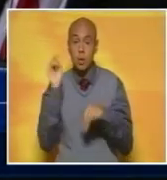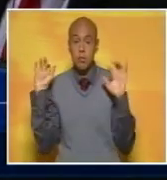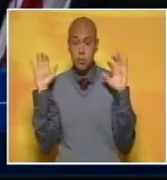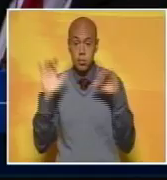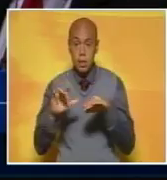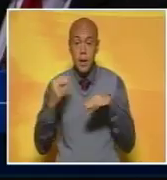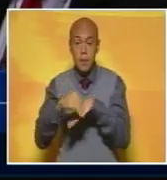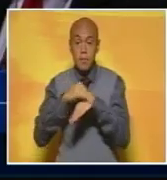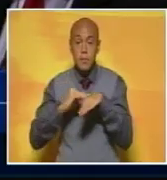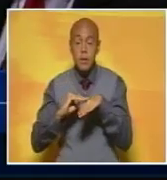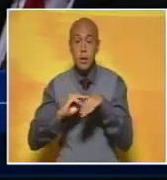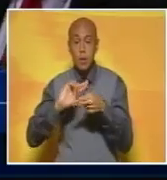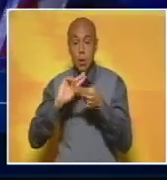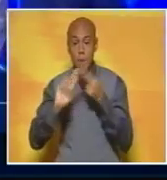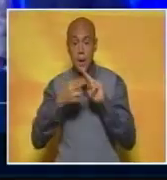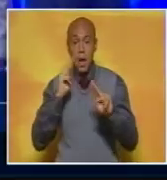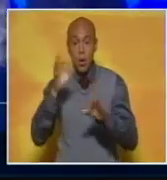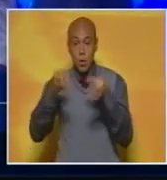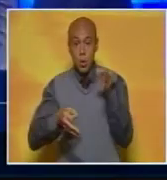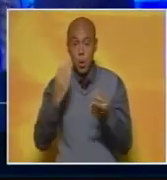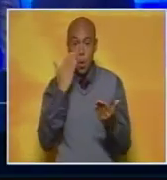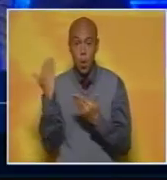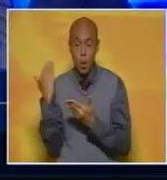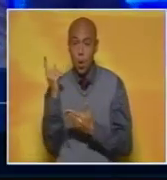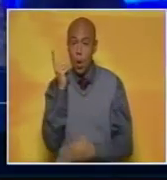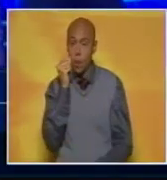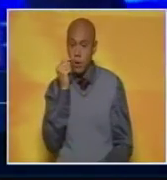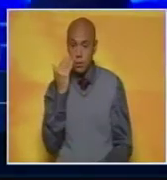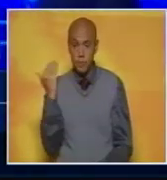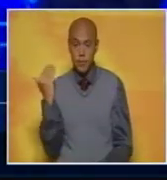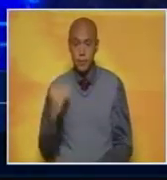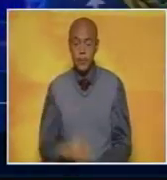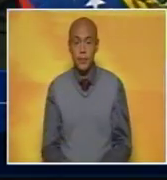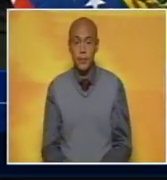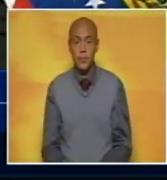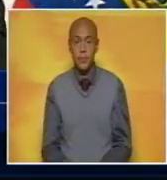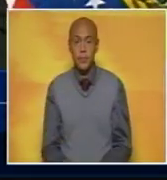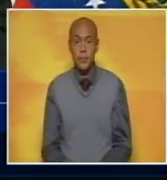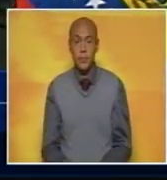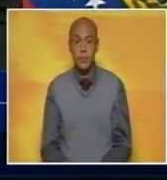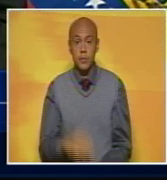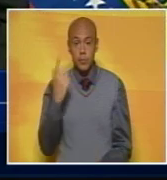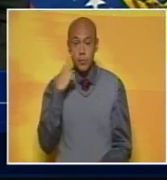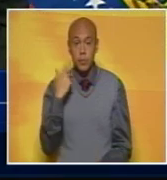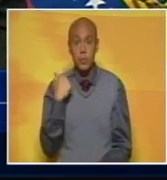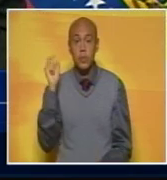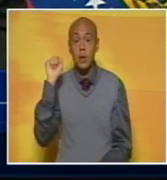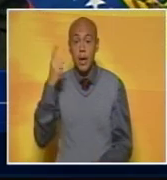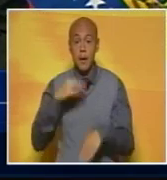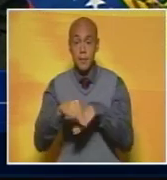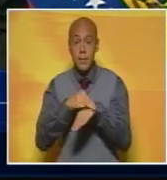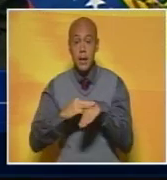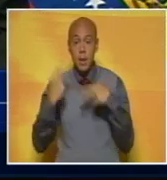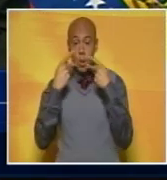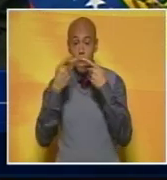del ministro de Interior, Justicia y Paz, Néstor Reverol. Nosotros hemos remitido al Ministerio